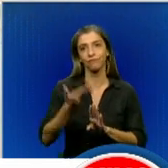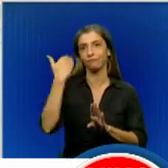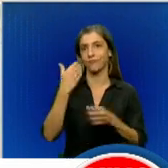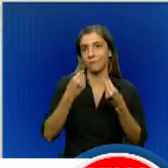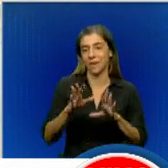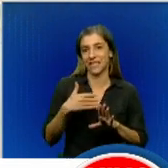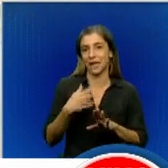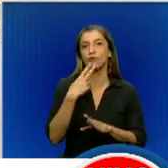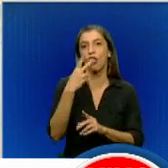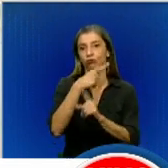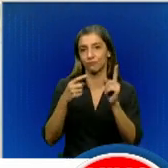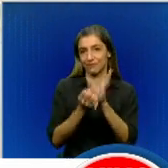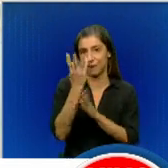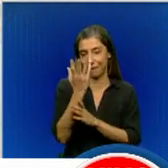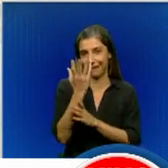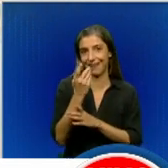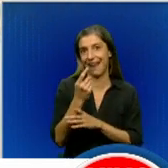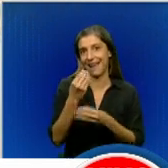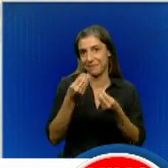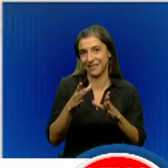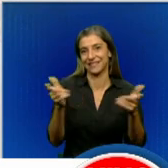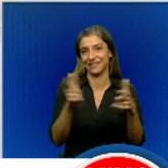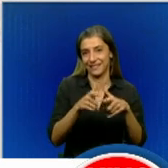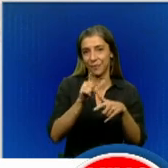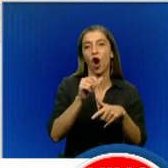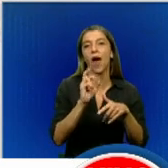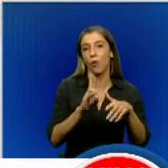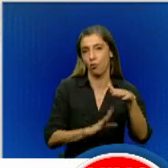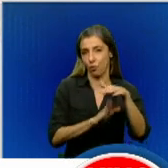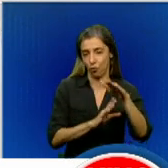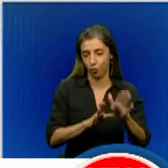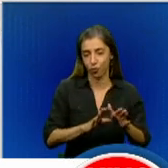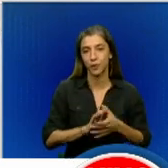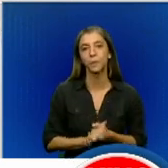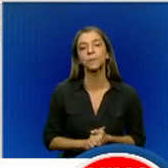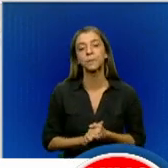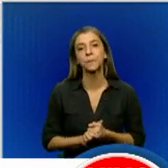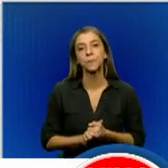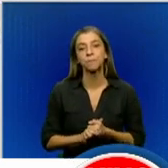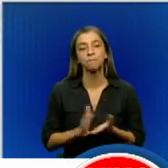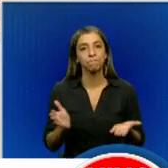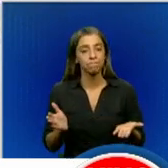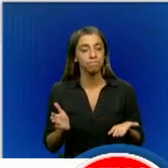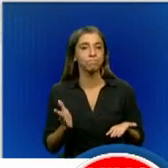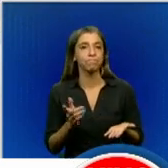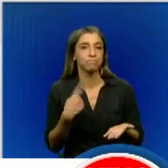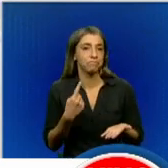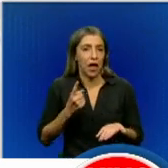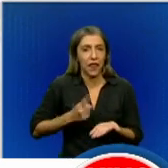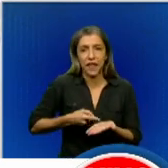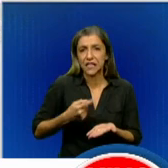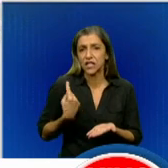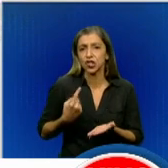las 11 y 30 por supuesto que desde el punto de vista de nuestra decisión no hay